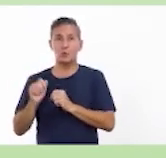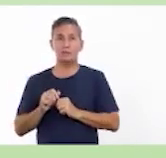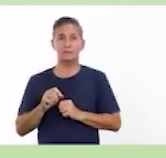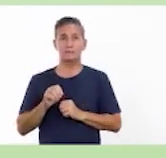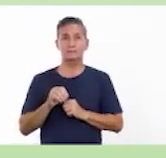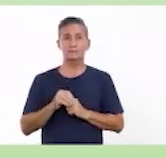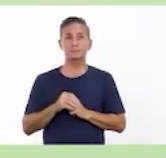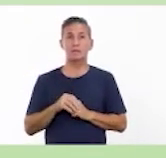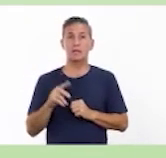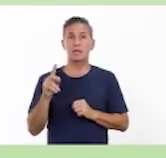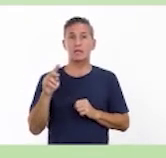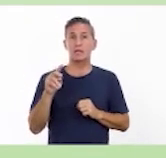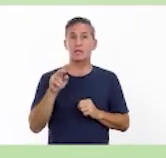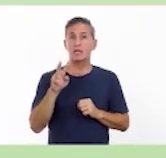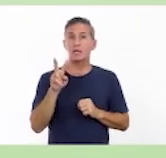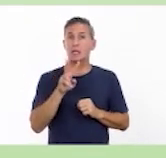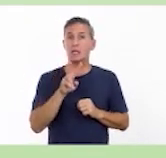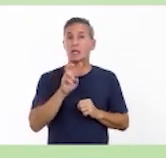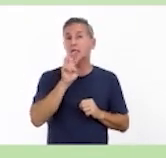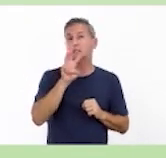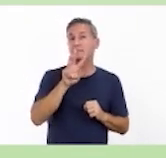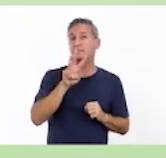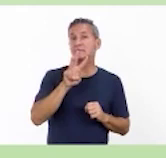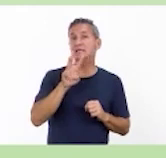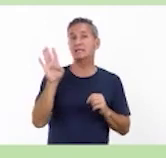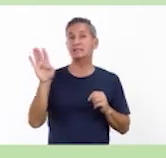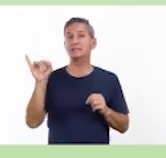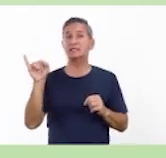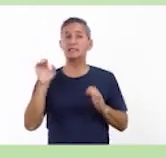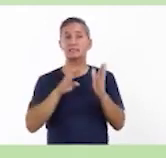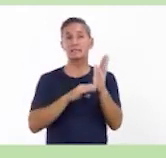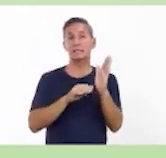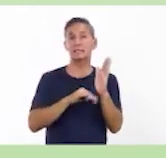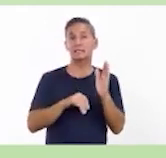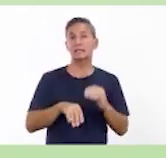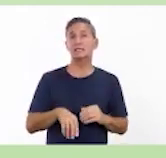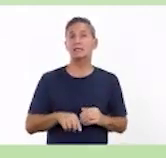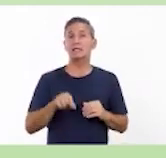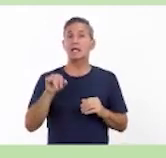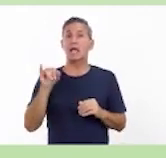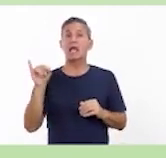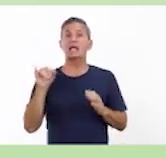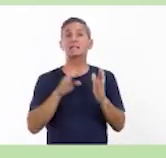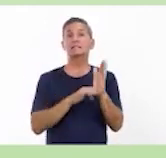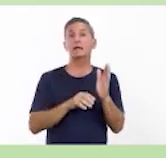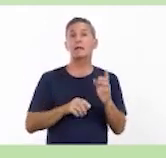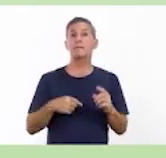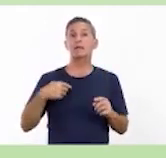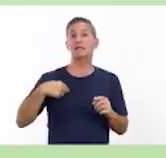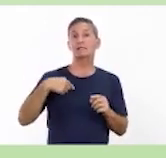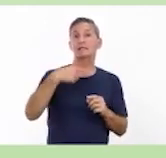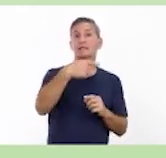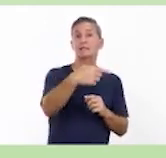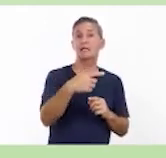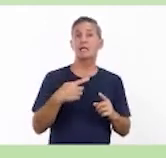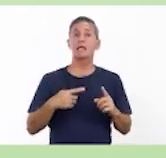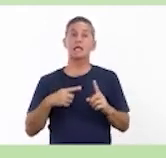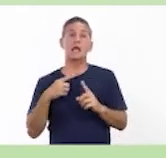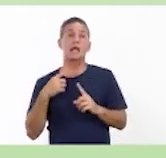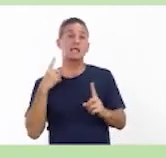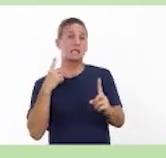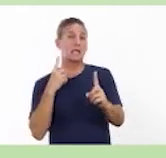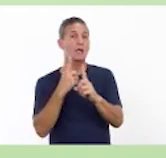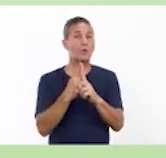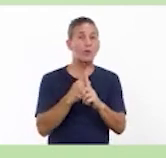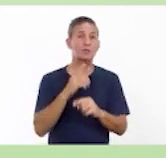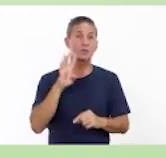mayúscula. Tercer semestre, en el semestre regular y por encuentro, y cuarto por encuentro,